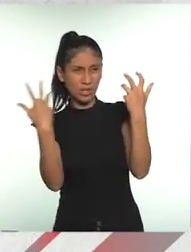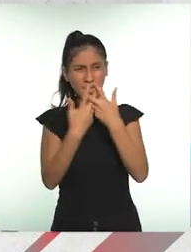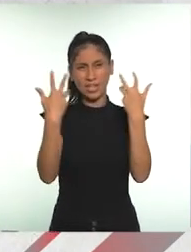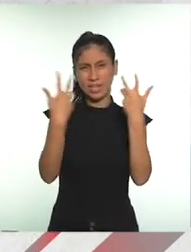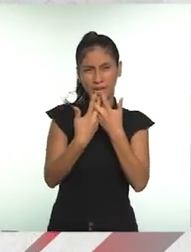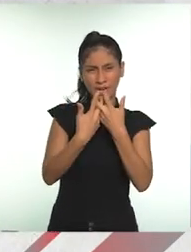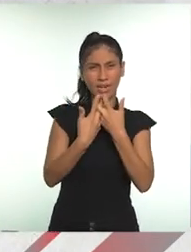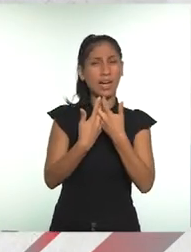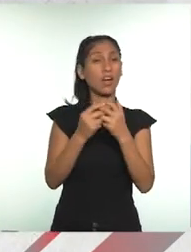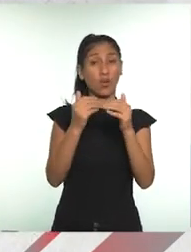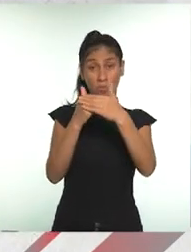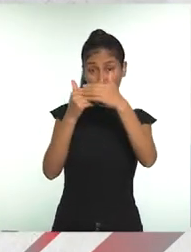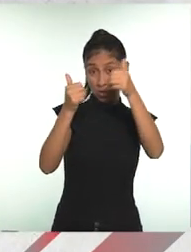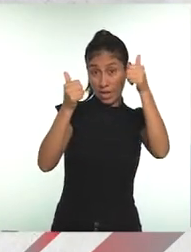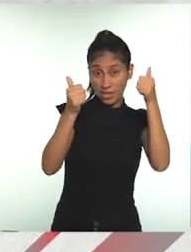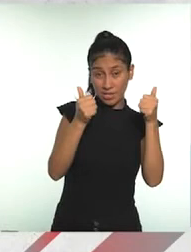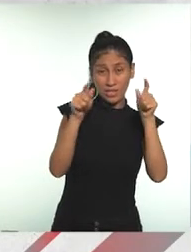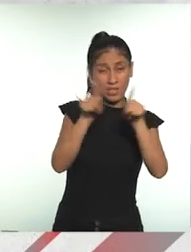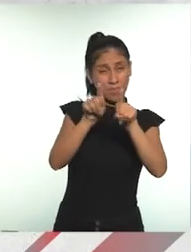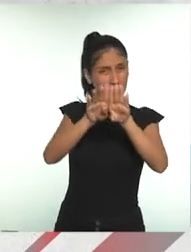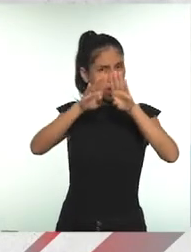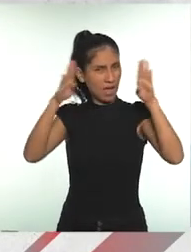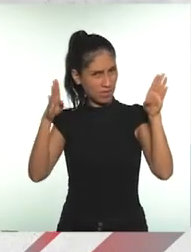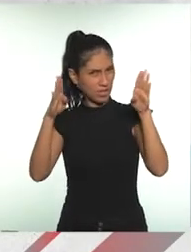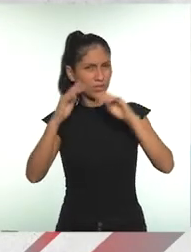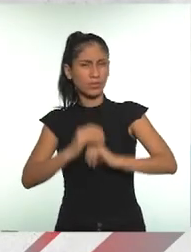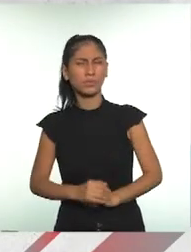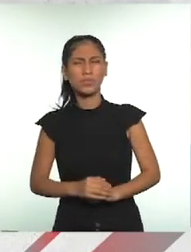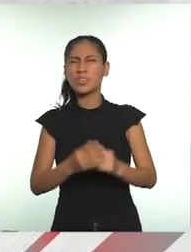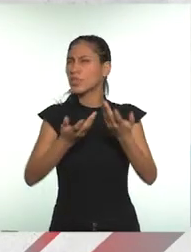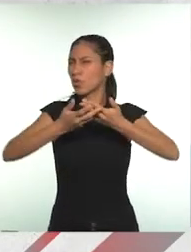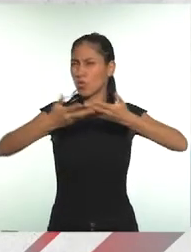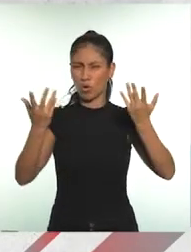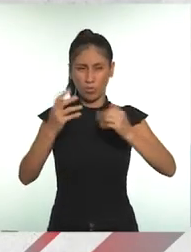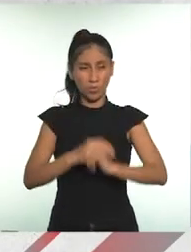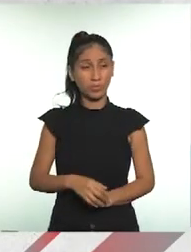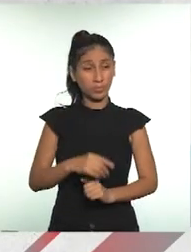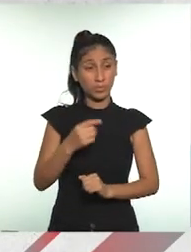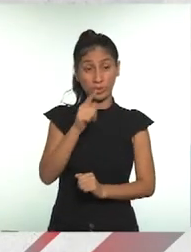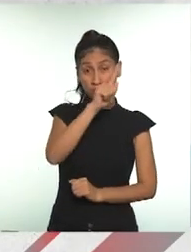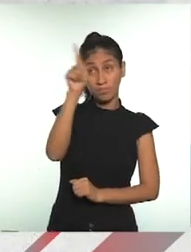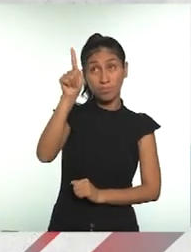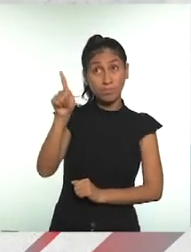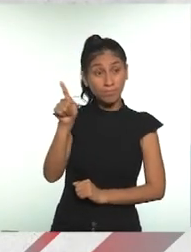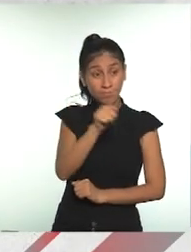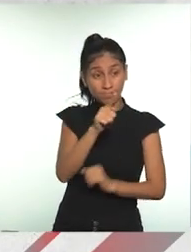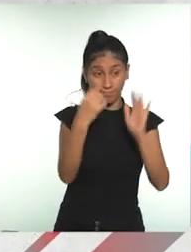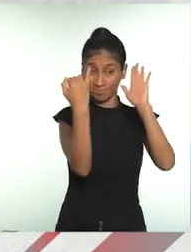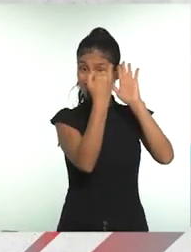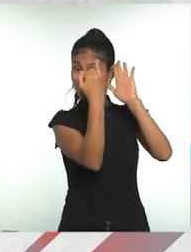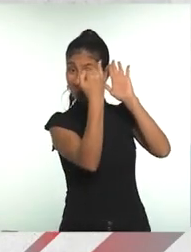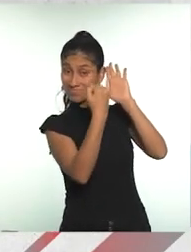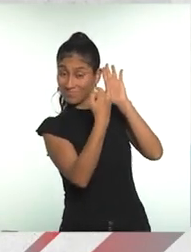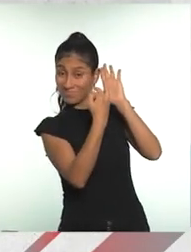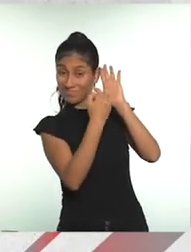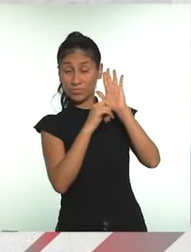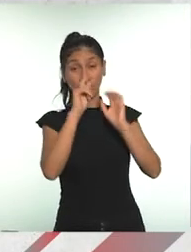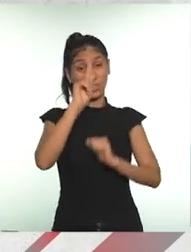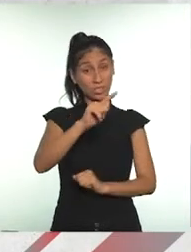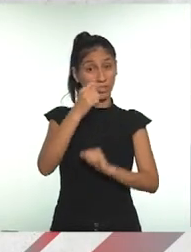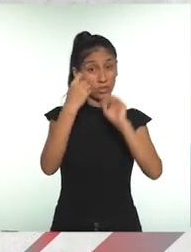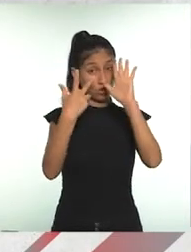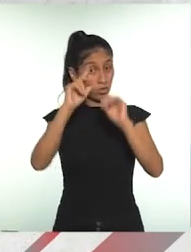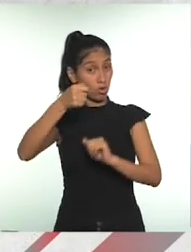intervalo ilimitado por la izquierda y abierto por la derecha, es decir, no se considera el valor